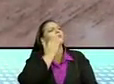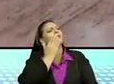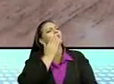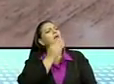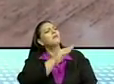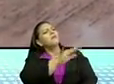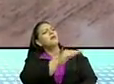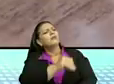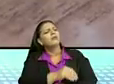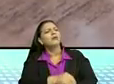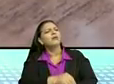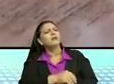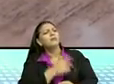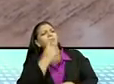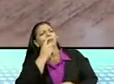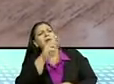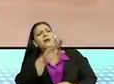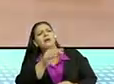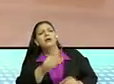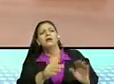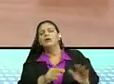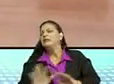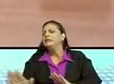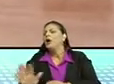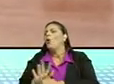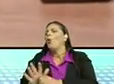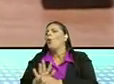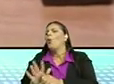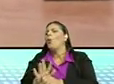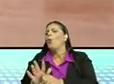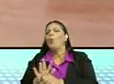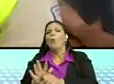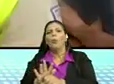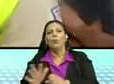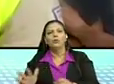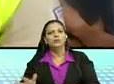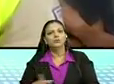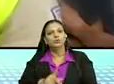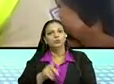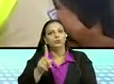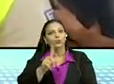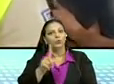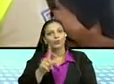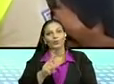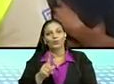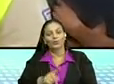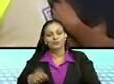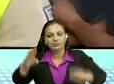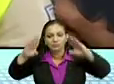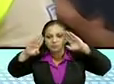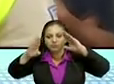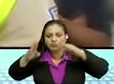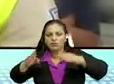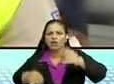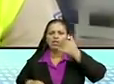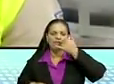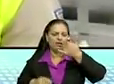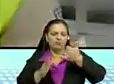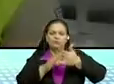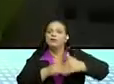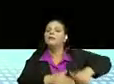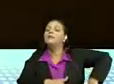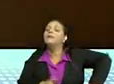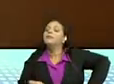cuidado, la vida de nuestros hijos. ¿Qué hijos vamos a dejarle aquí a la tierra, a nuestro país, a